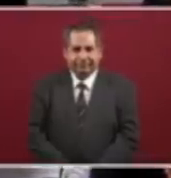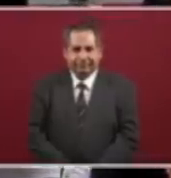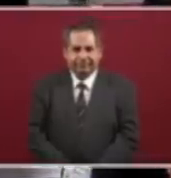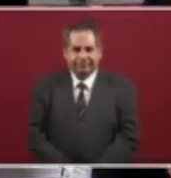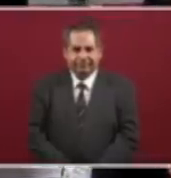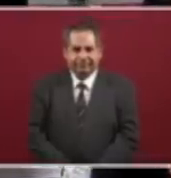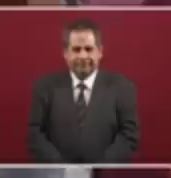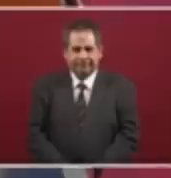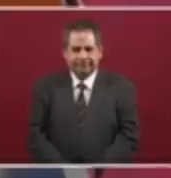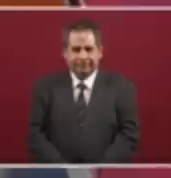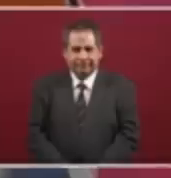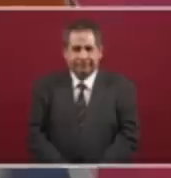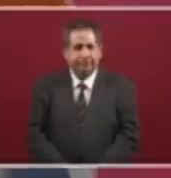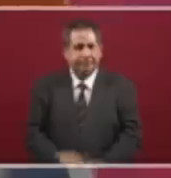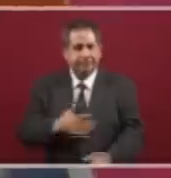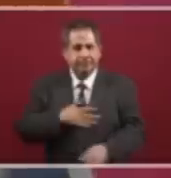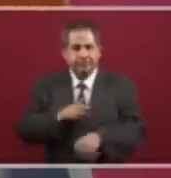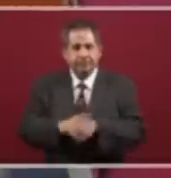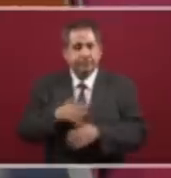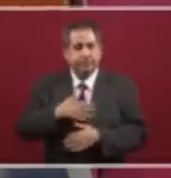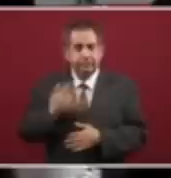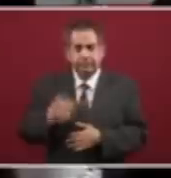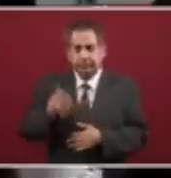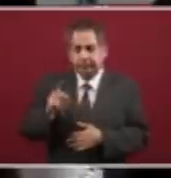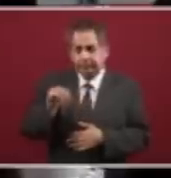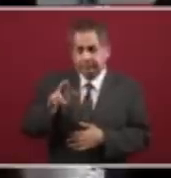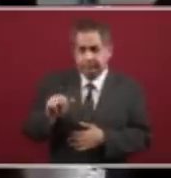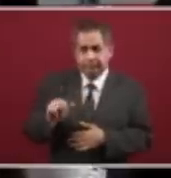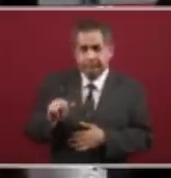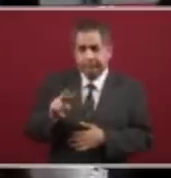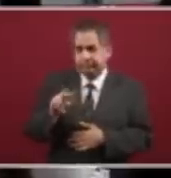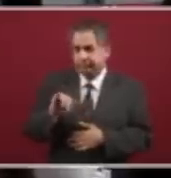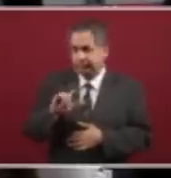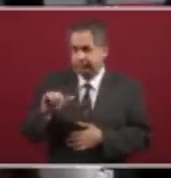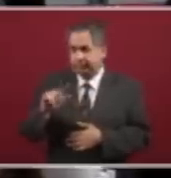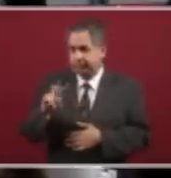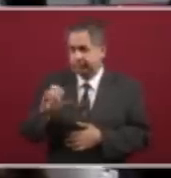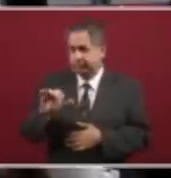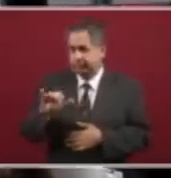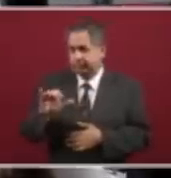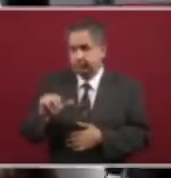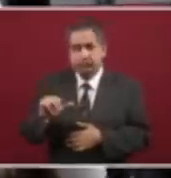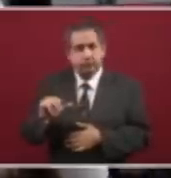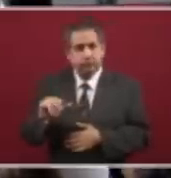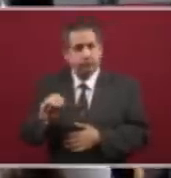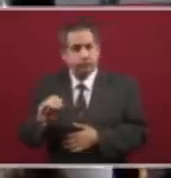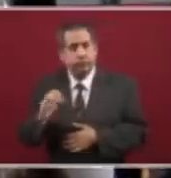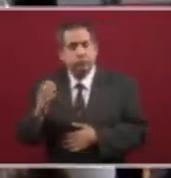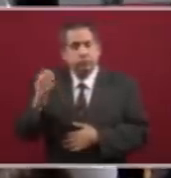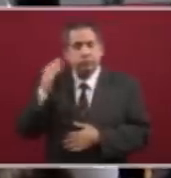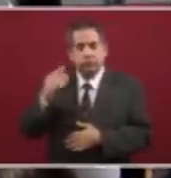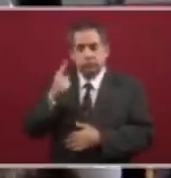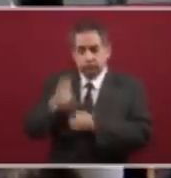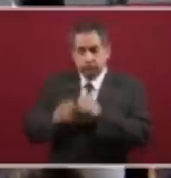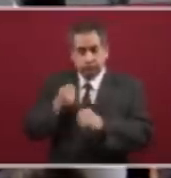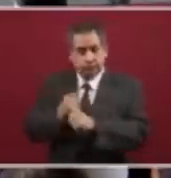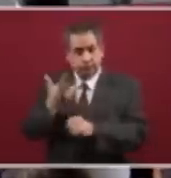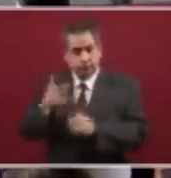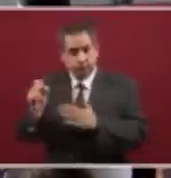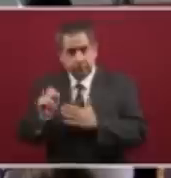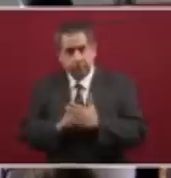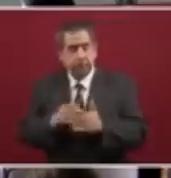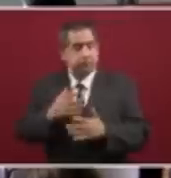buenos días mi nombre es daneira quique y becerril villavicencio y hace aproximadamente un año 10 meses la